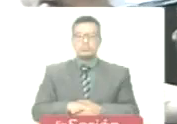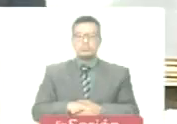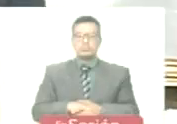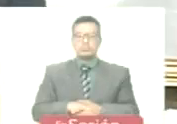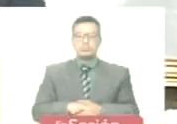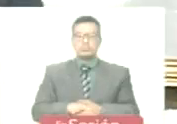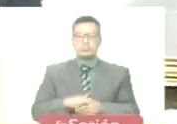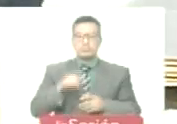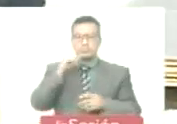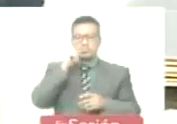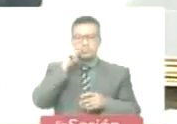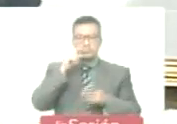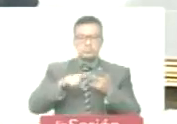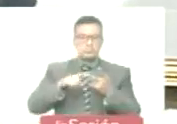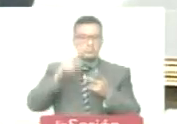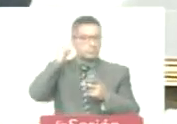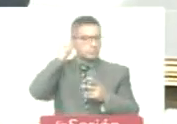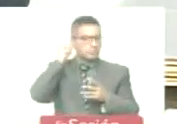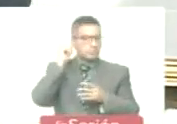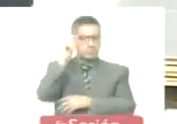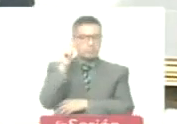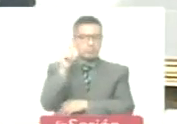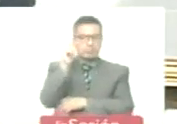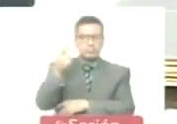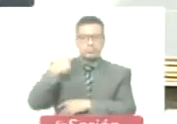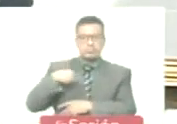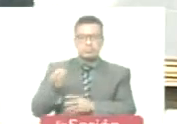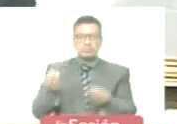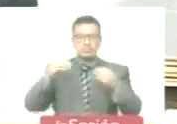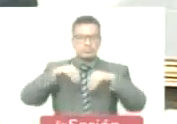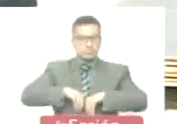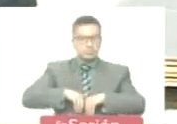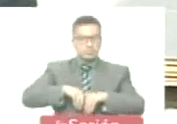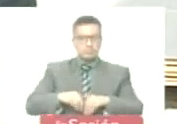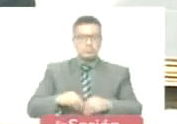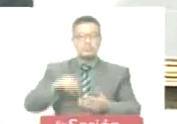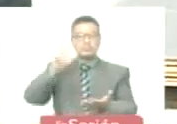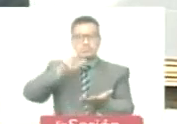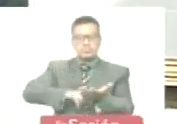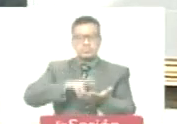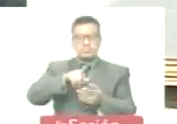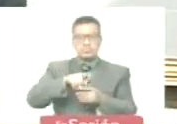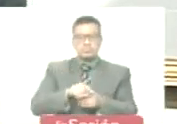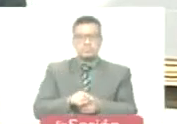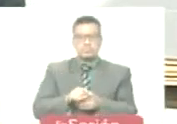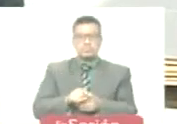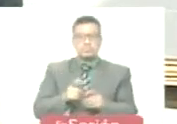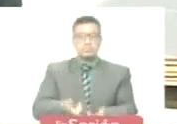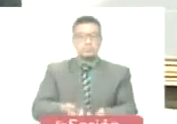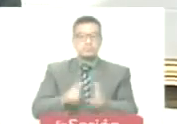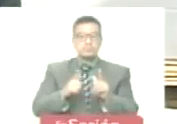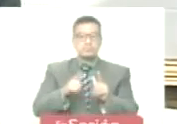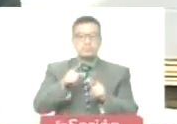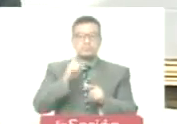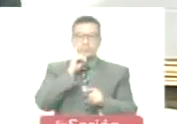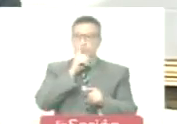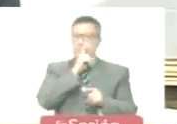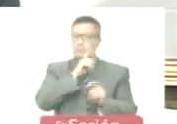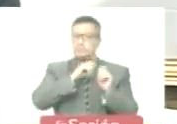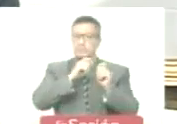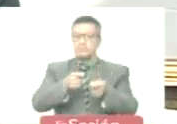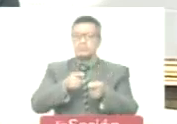Las ciudadanas diputadas y los ciudadanos diputados que estén de acuerdo con aprobar la autorización del nombramiento